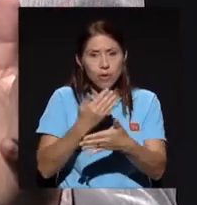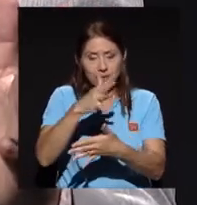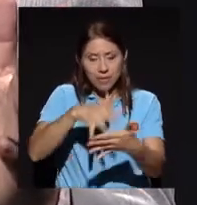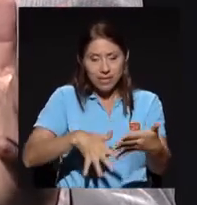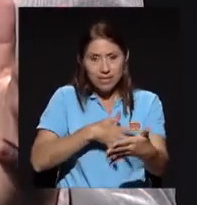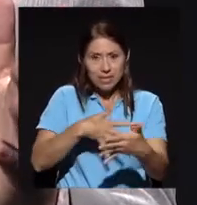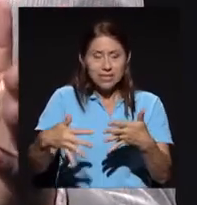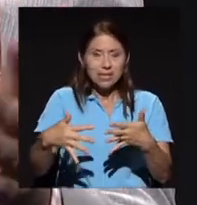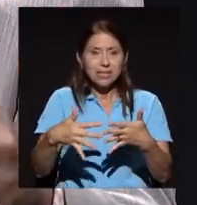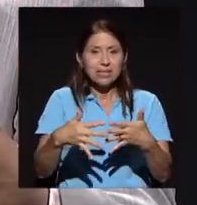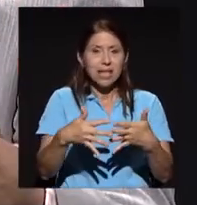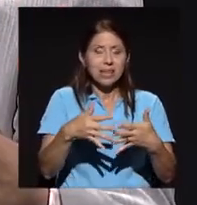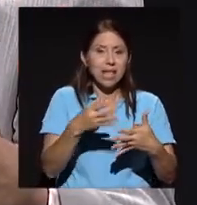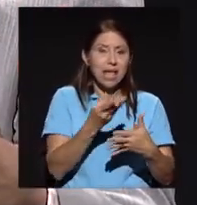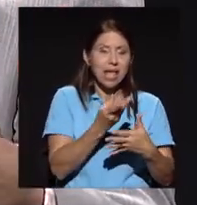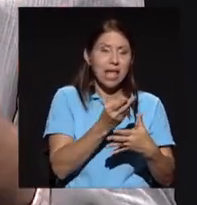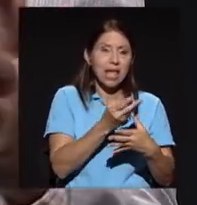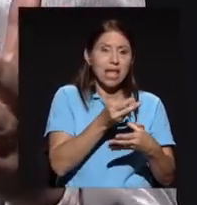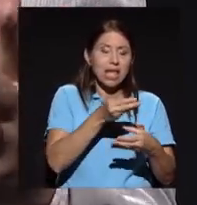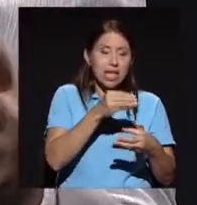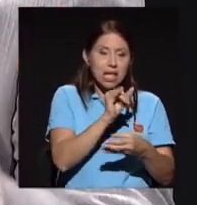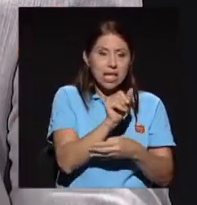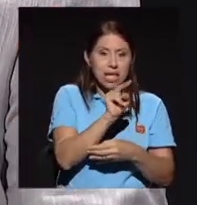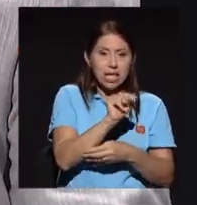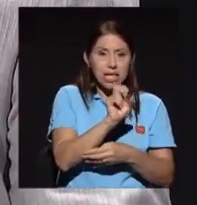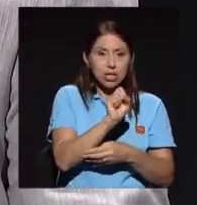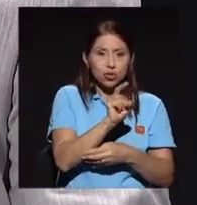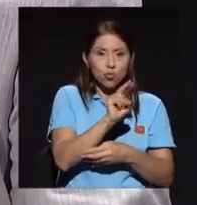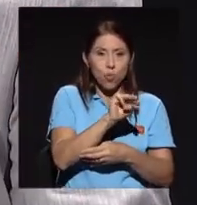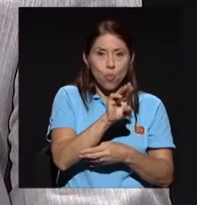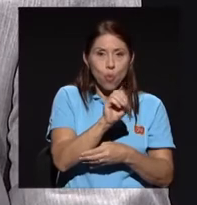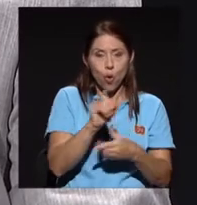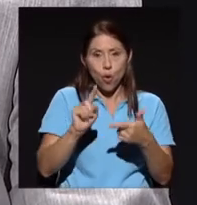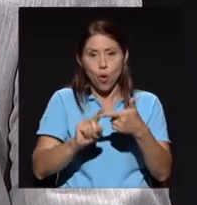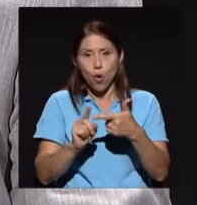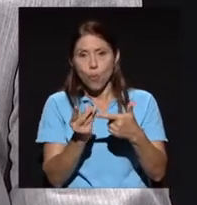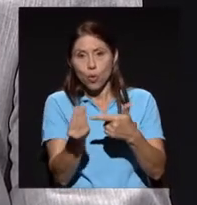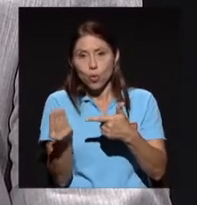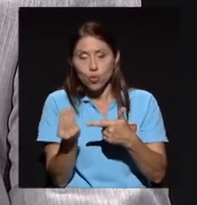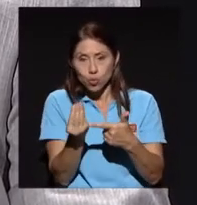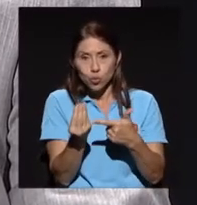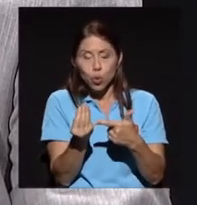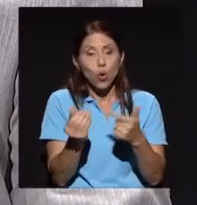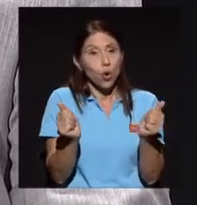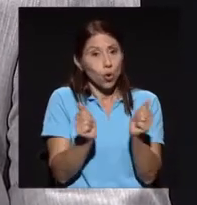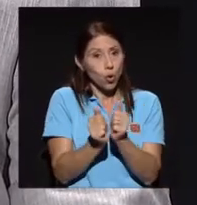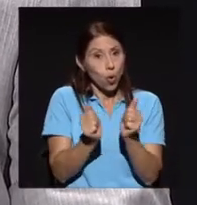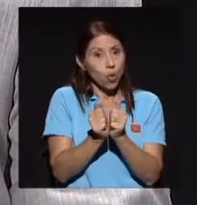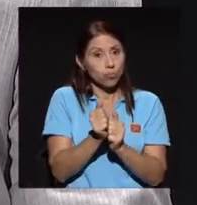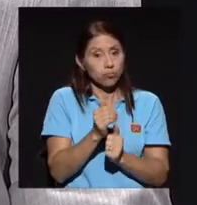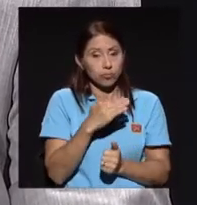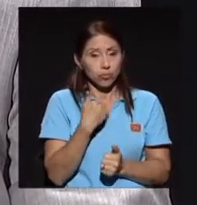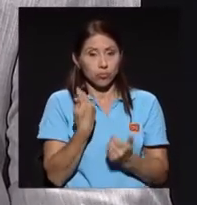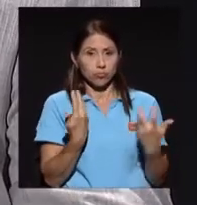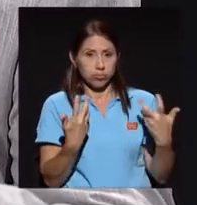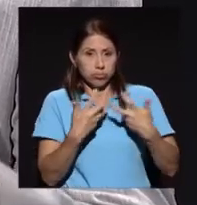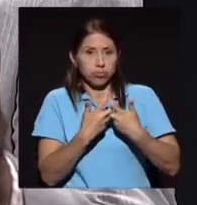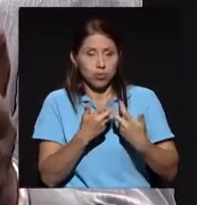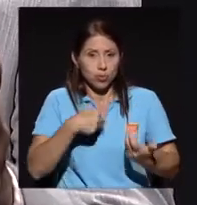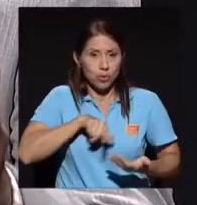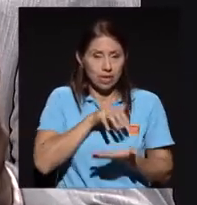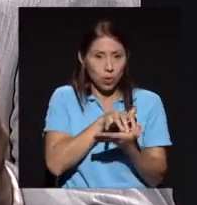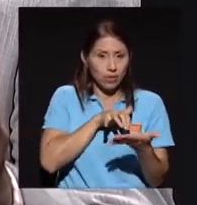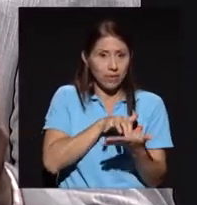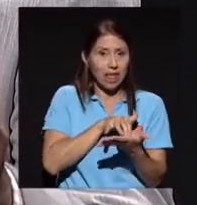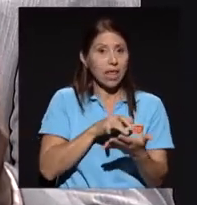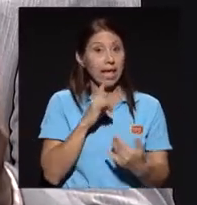insumo producto con sistematización de nuestra contabilidad, que es de lujo para un país del tamaño nuestro. Comparado con la región,